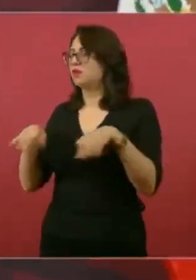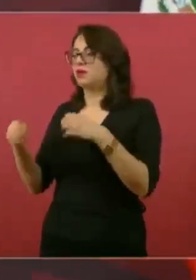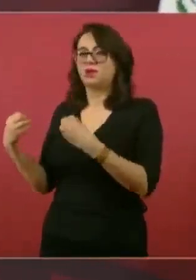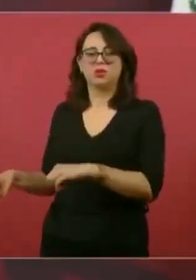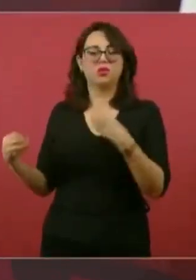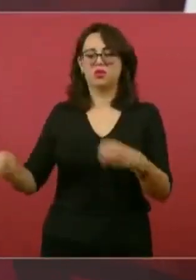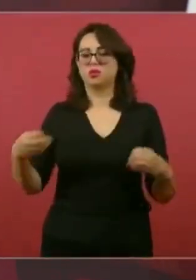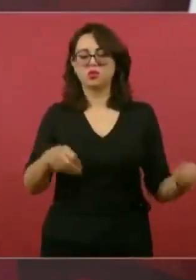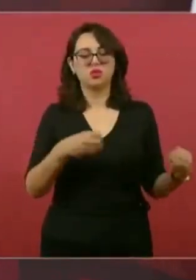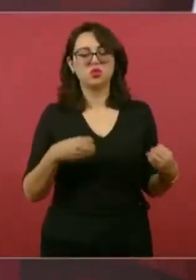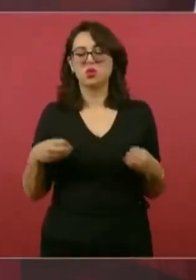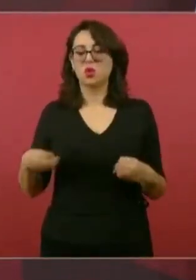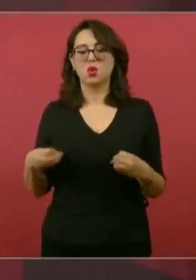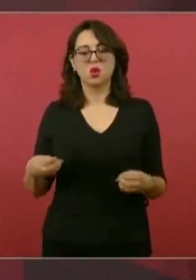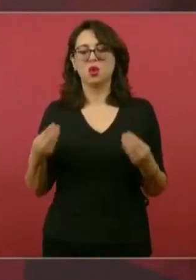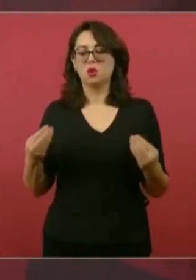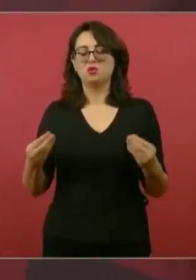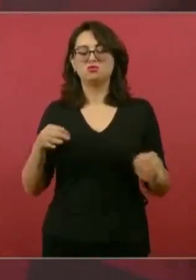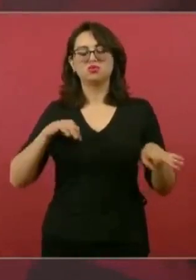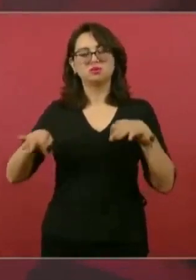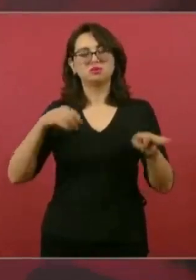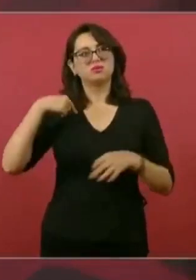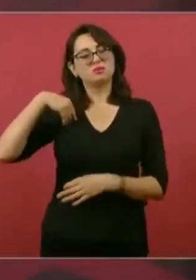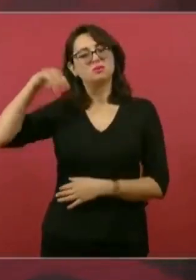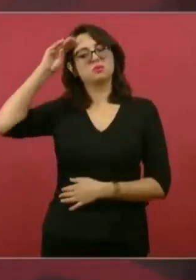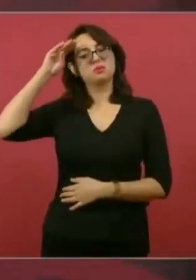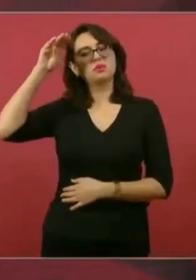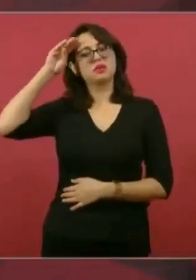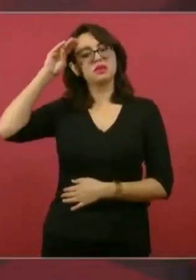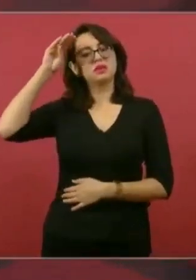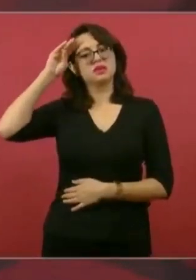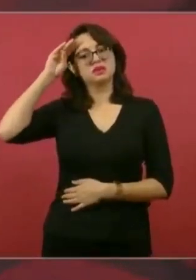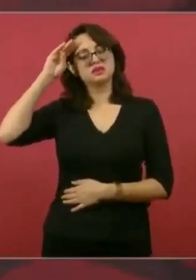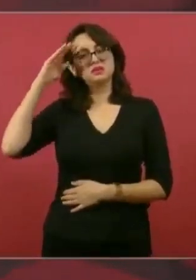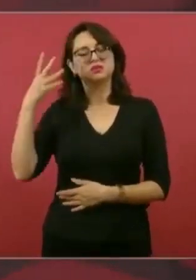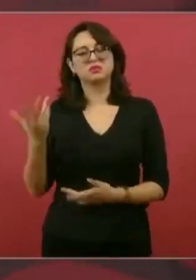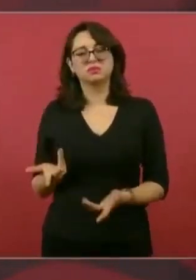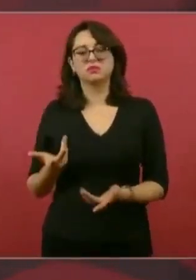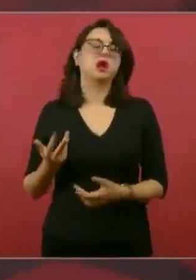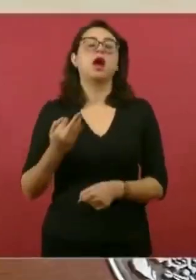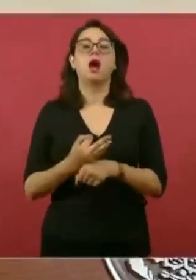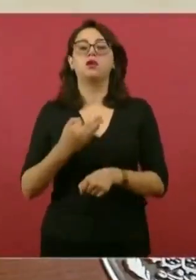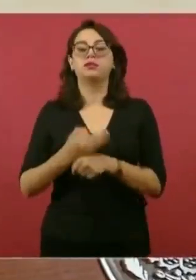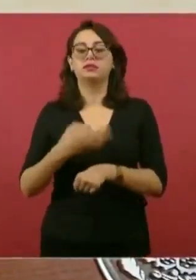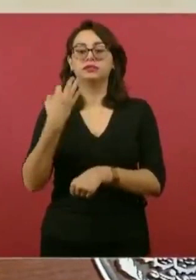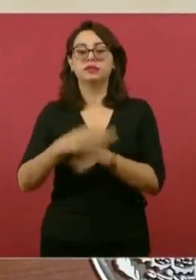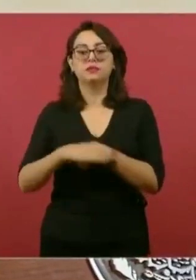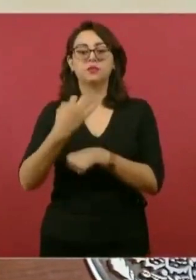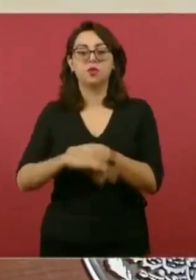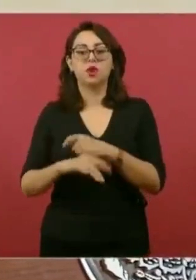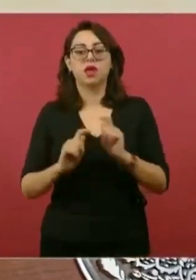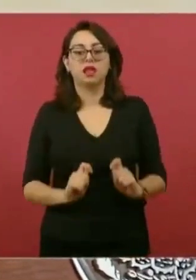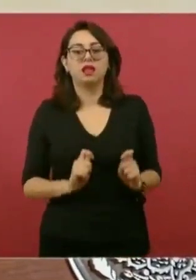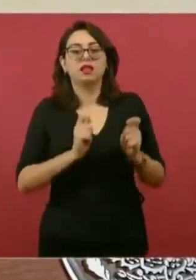El presidente Andrés Manuel López Obrador fue quien realizó dicho anuncio en la conferencia matutina, la cual se llevó a cabo en Palacio Nacional.